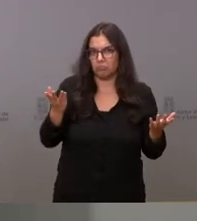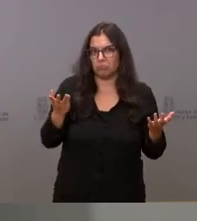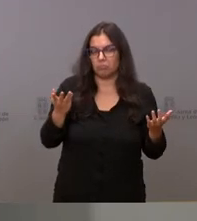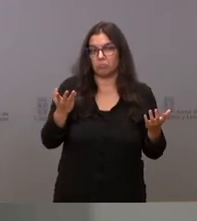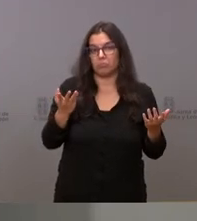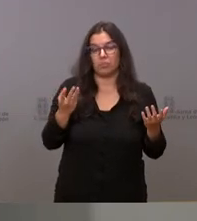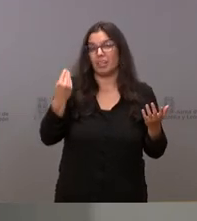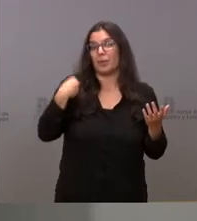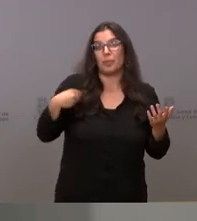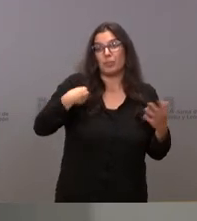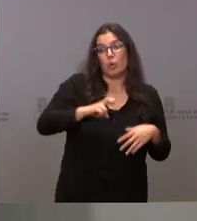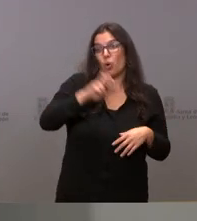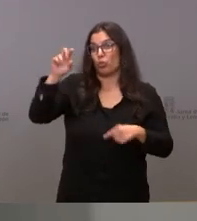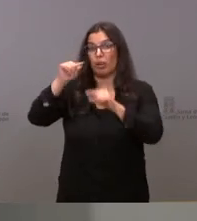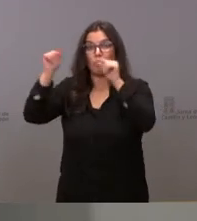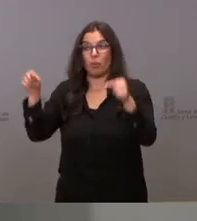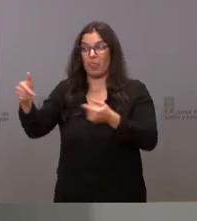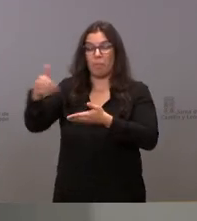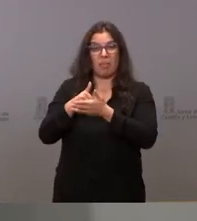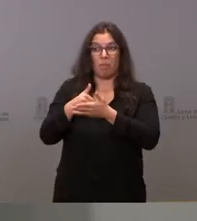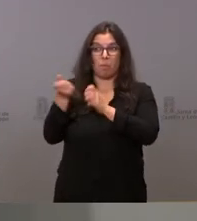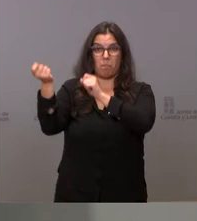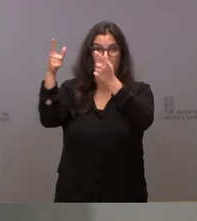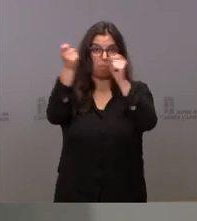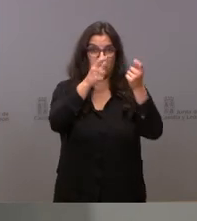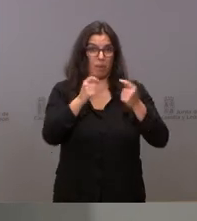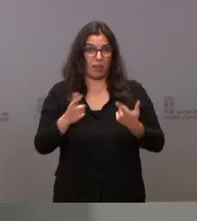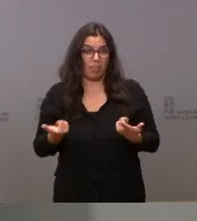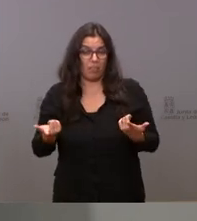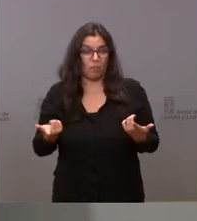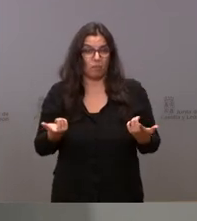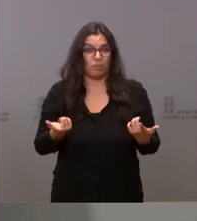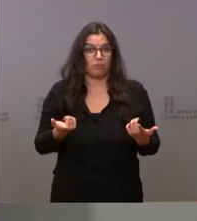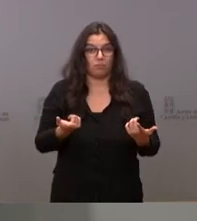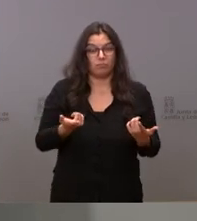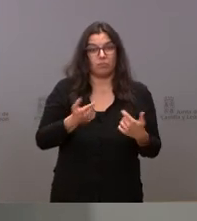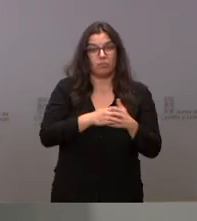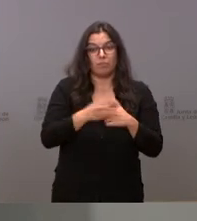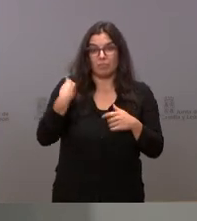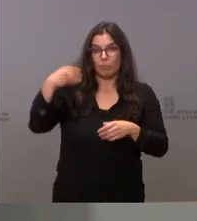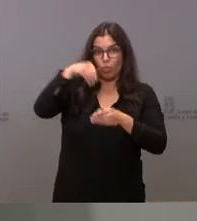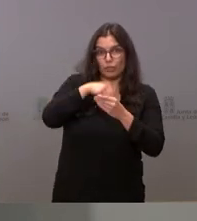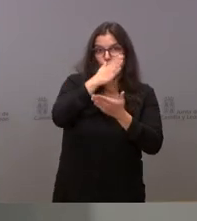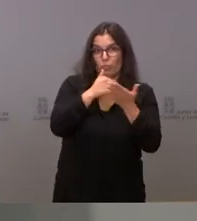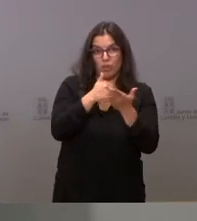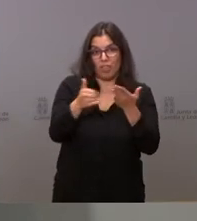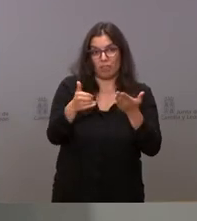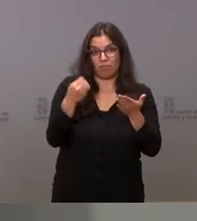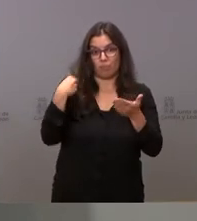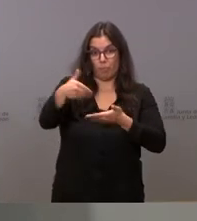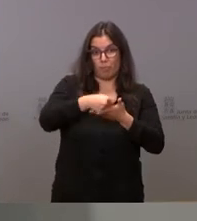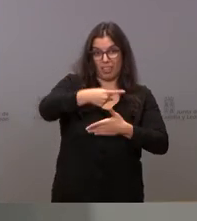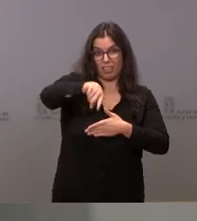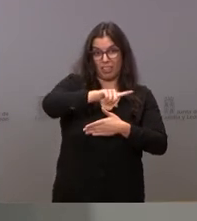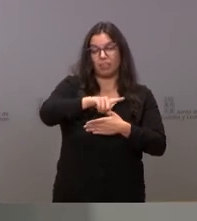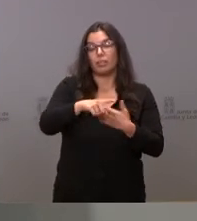a las que hacen otras provincias, a las que hacen otros territorios dentro de la comunidad. Y